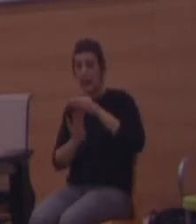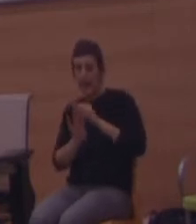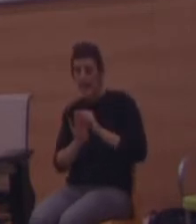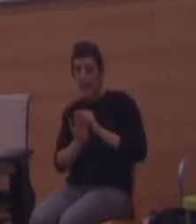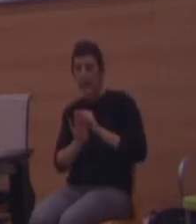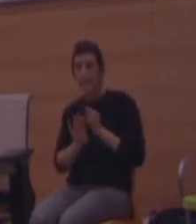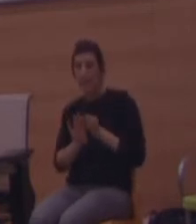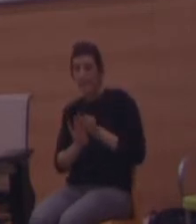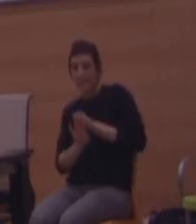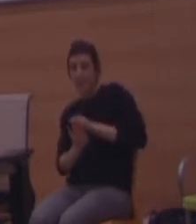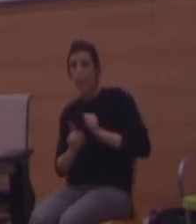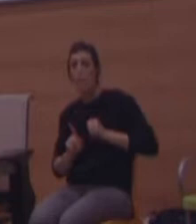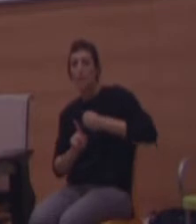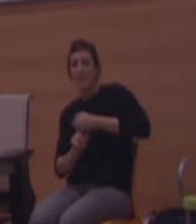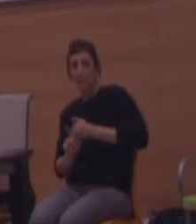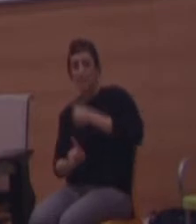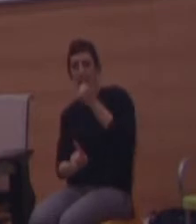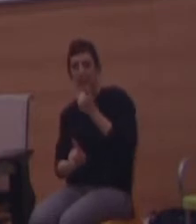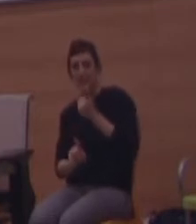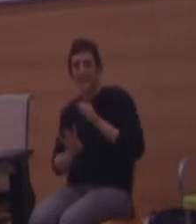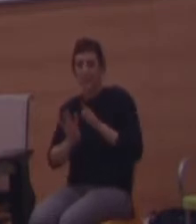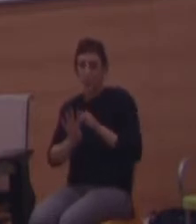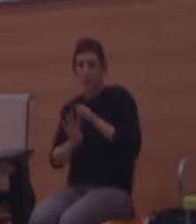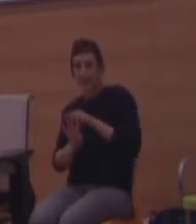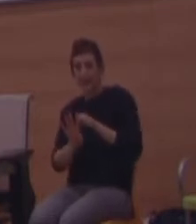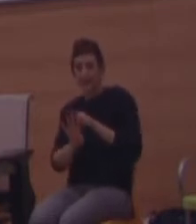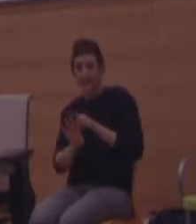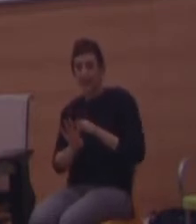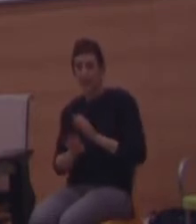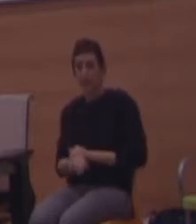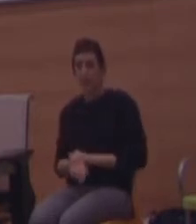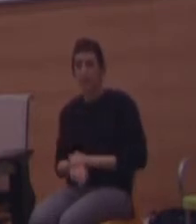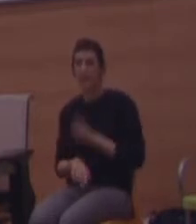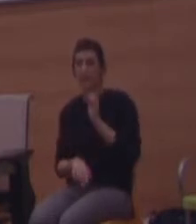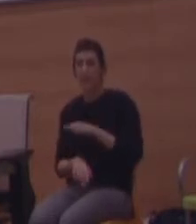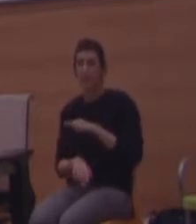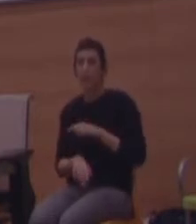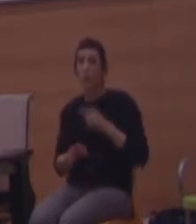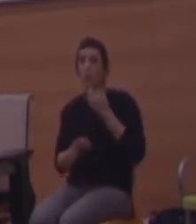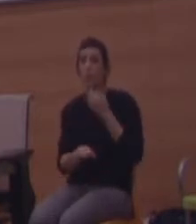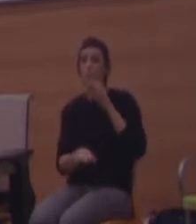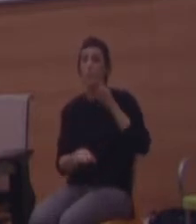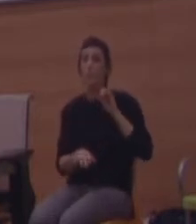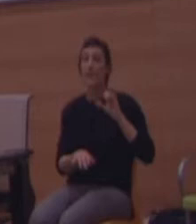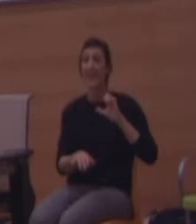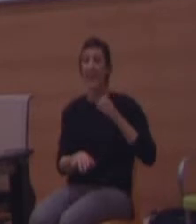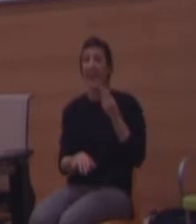los otros metatarsianos, hacia el segundo y hacia el tercero. Un pie equino global. Y luego, en